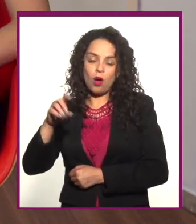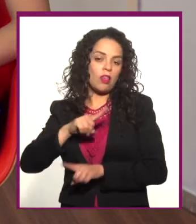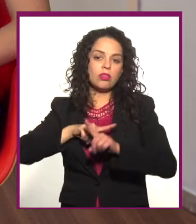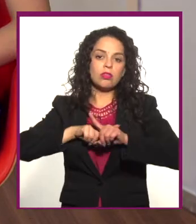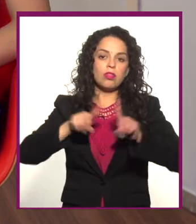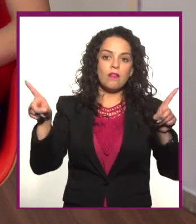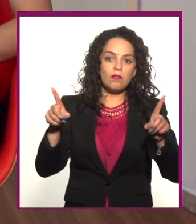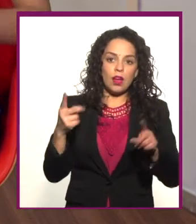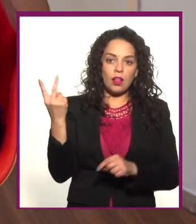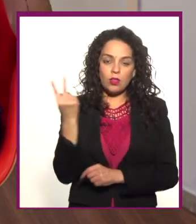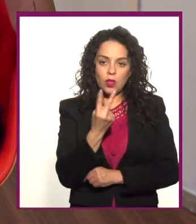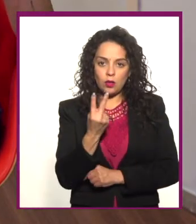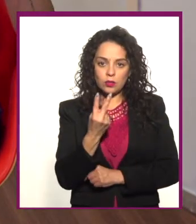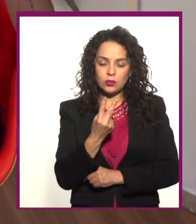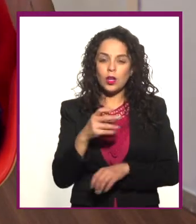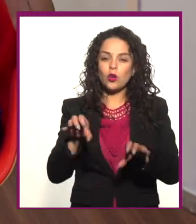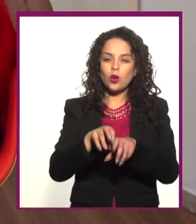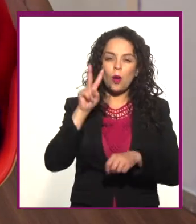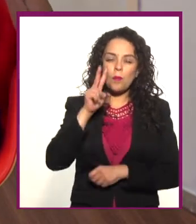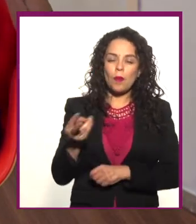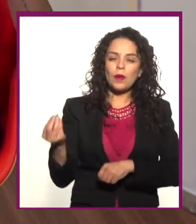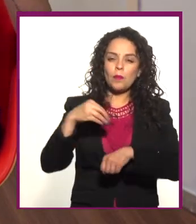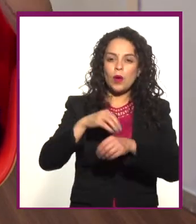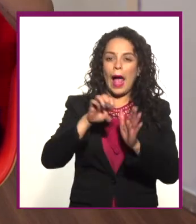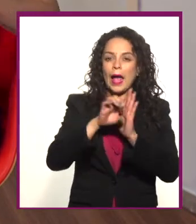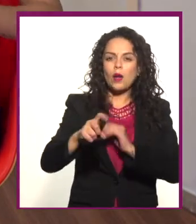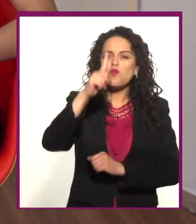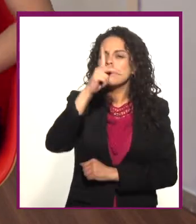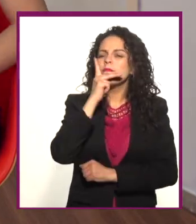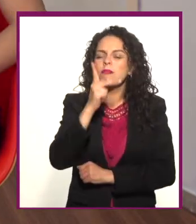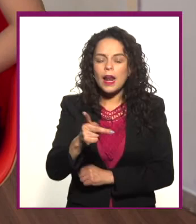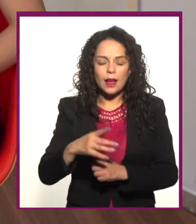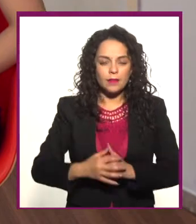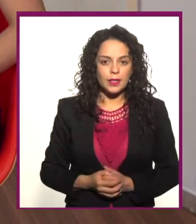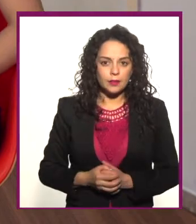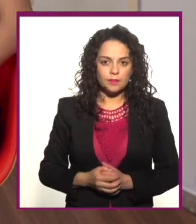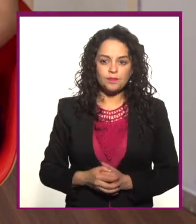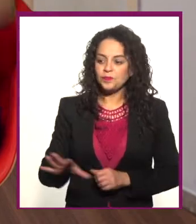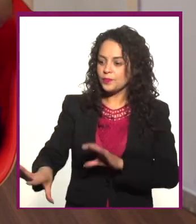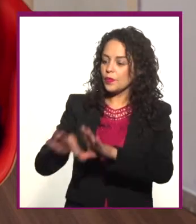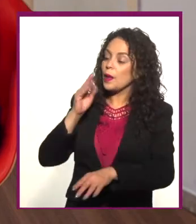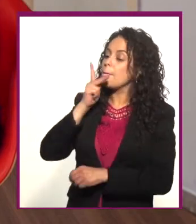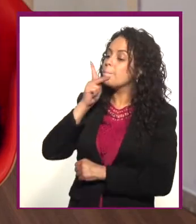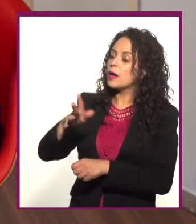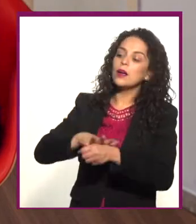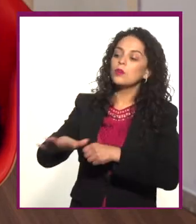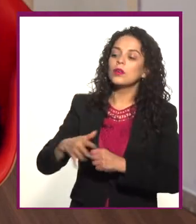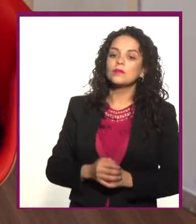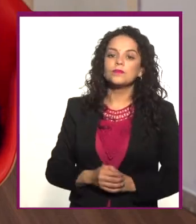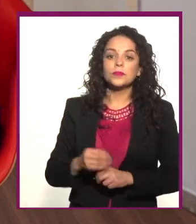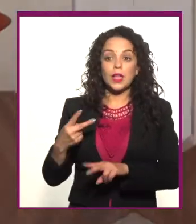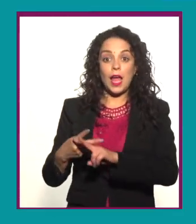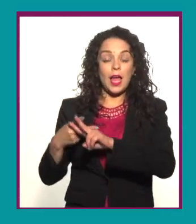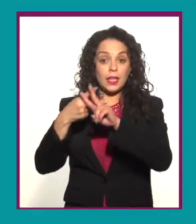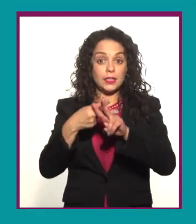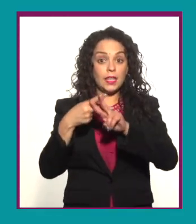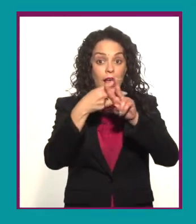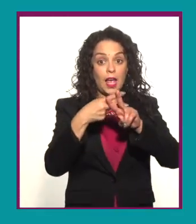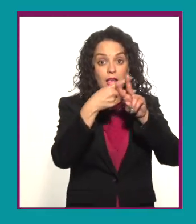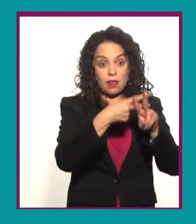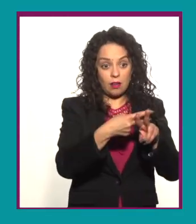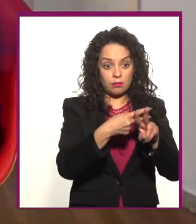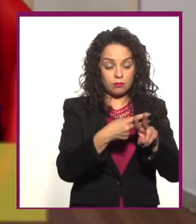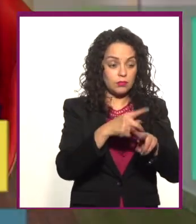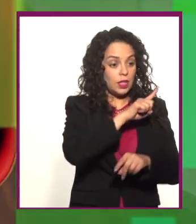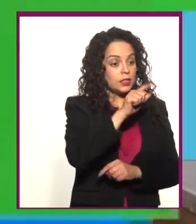el istmo. ¿Qué les parece si lo ejemplificamos con una palabra? Tomemos la palabra estrella,